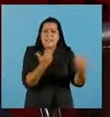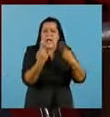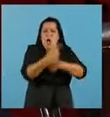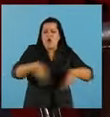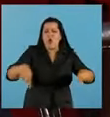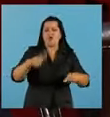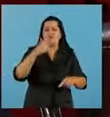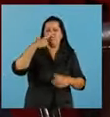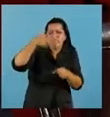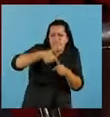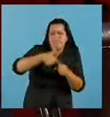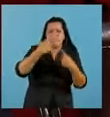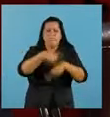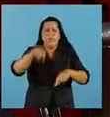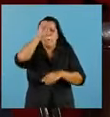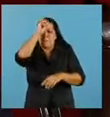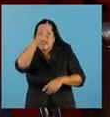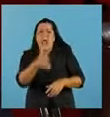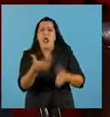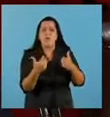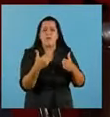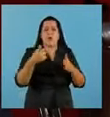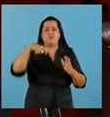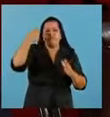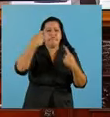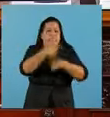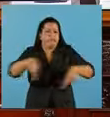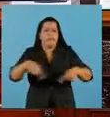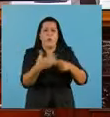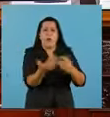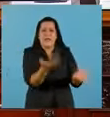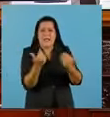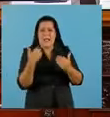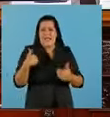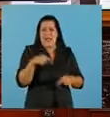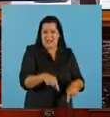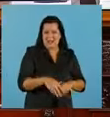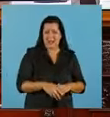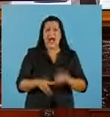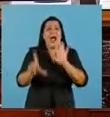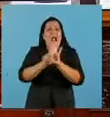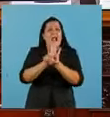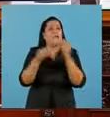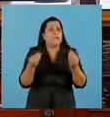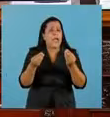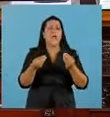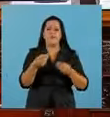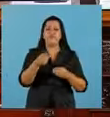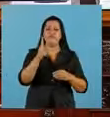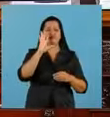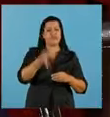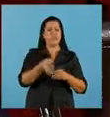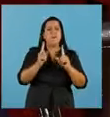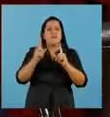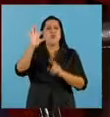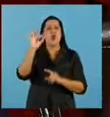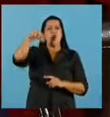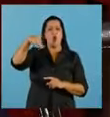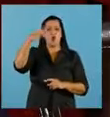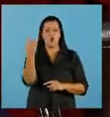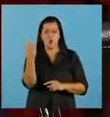de hidrocarburos, minerales y especies sedentarias. Esta ley cristaliza el reconocimiento realizado por las Naciones